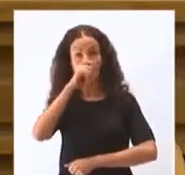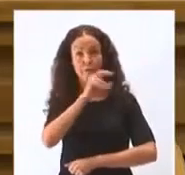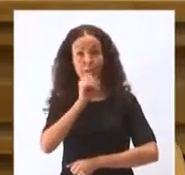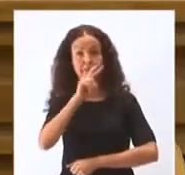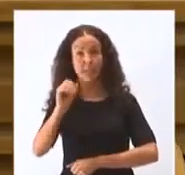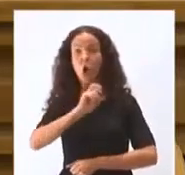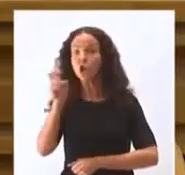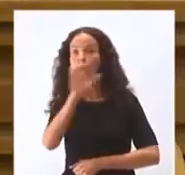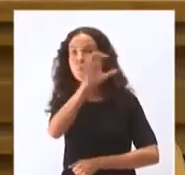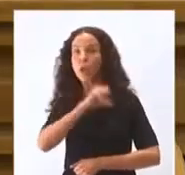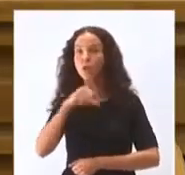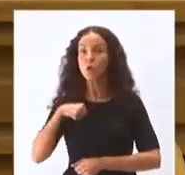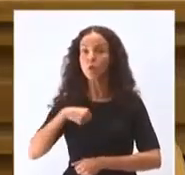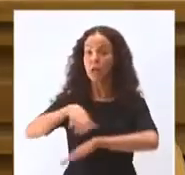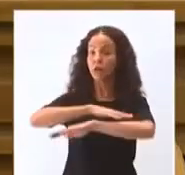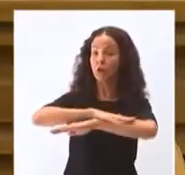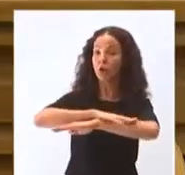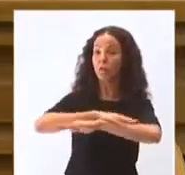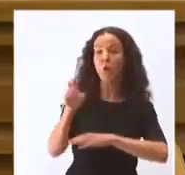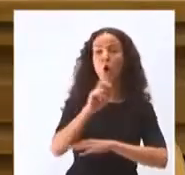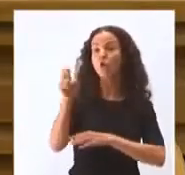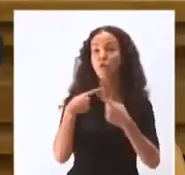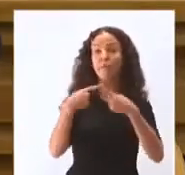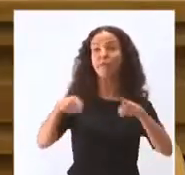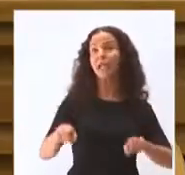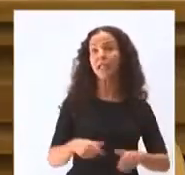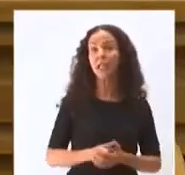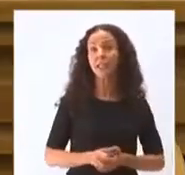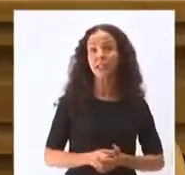autónomas que gobiernan otros gobiernos